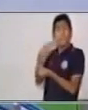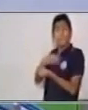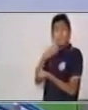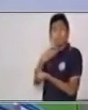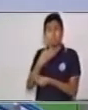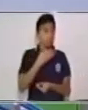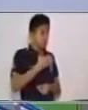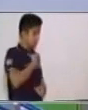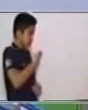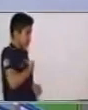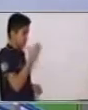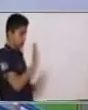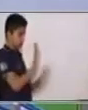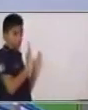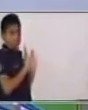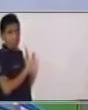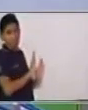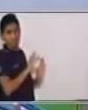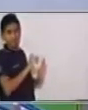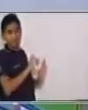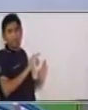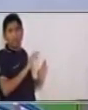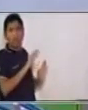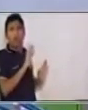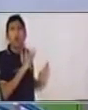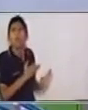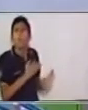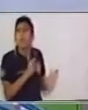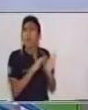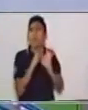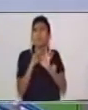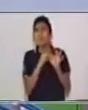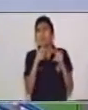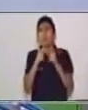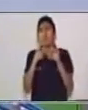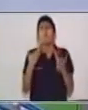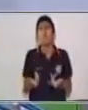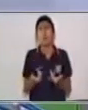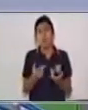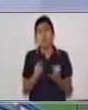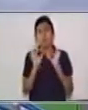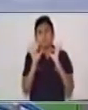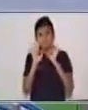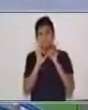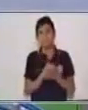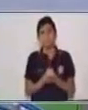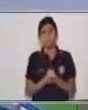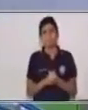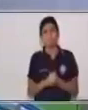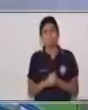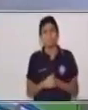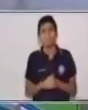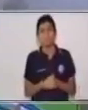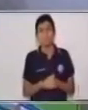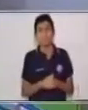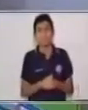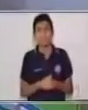los estudiantes. ¿En dónde está la conjunción coordinante? Muy bien. Está en